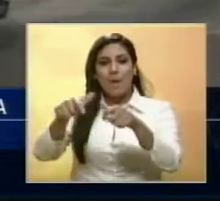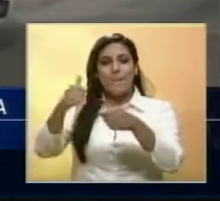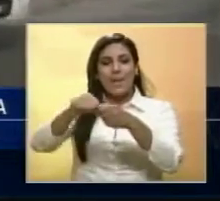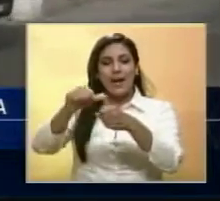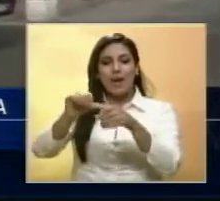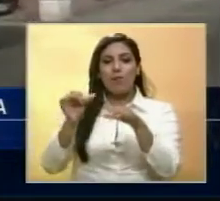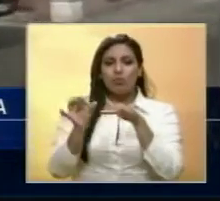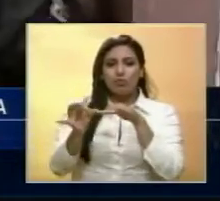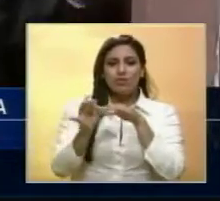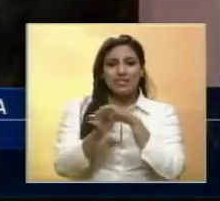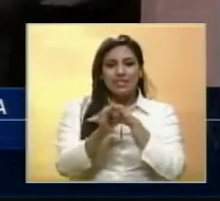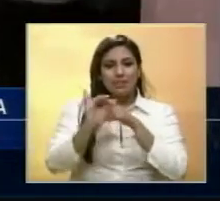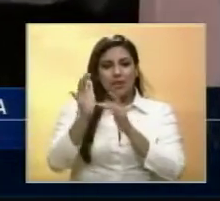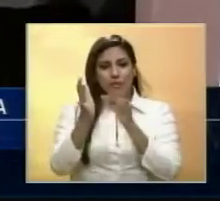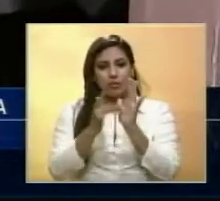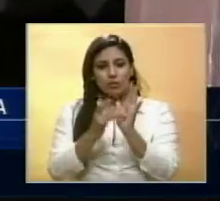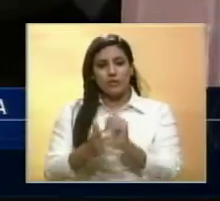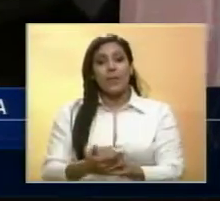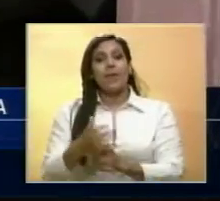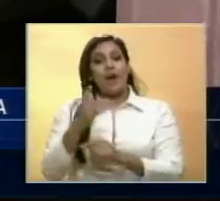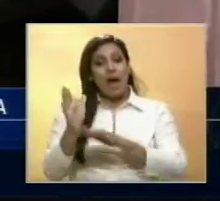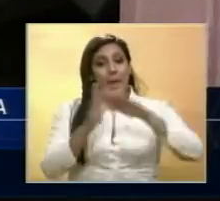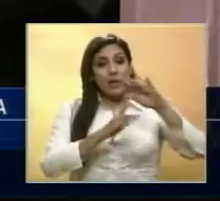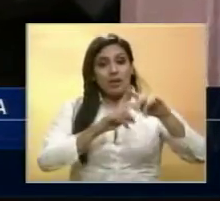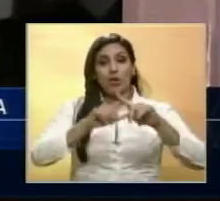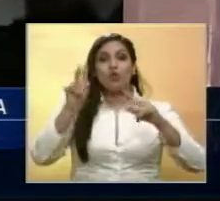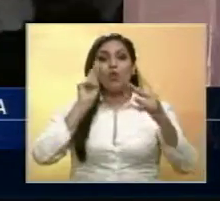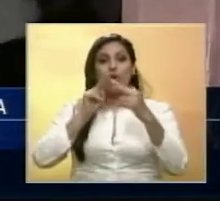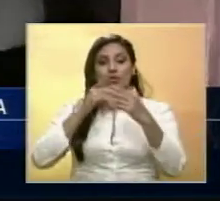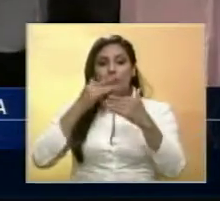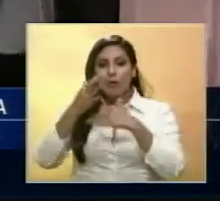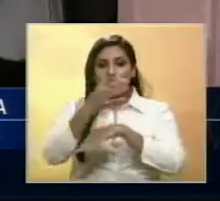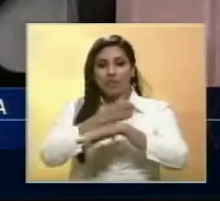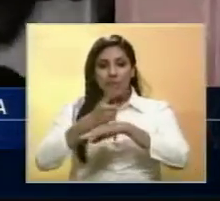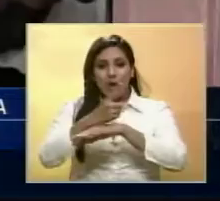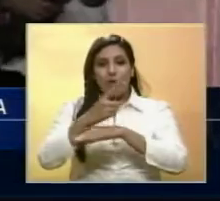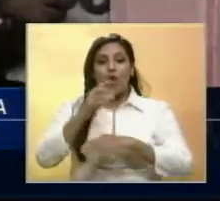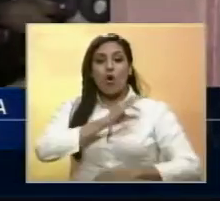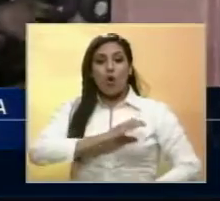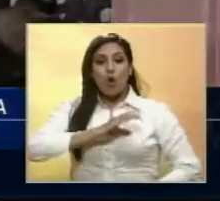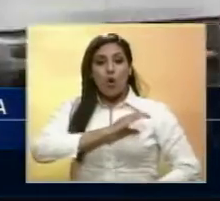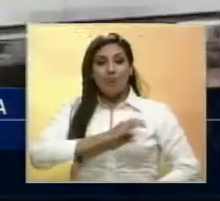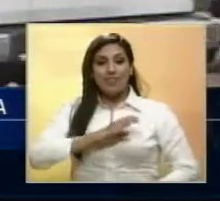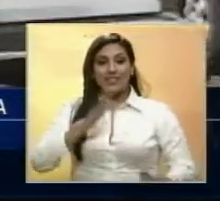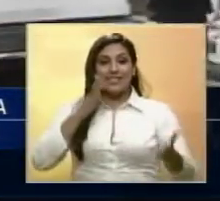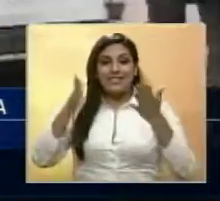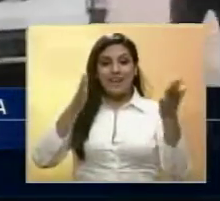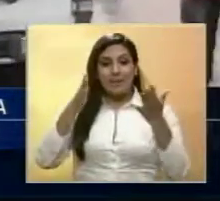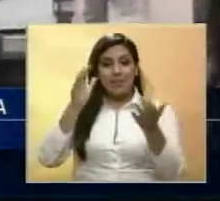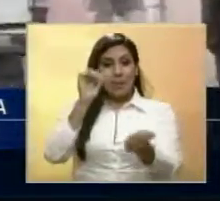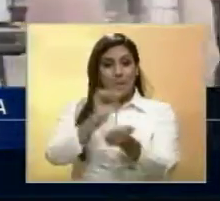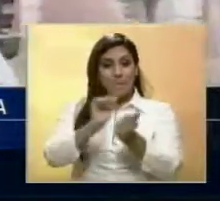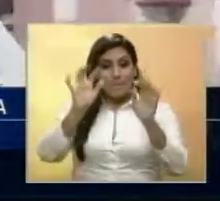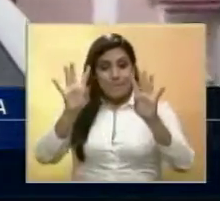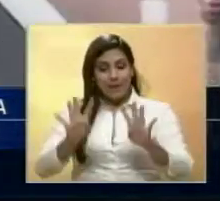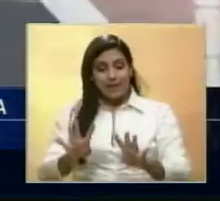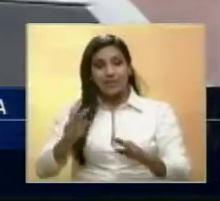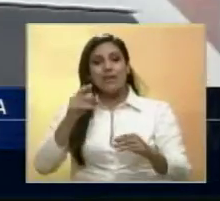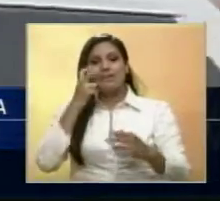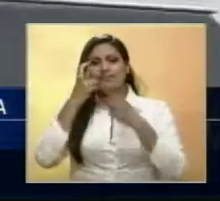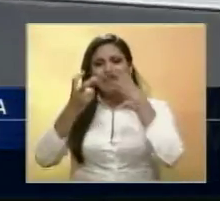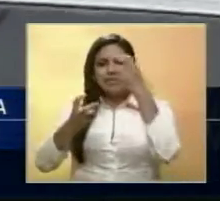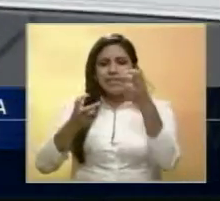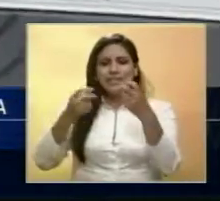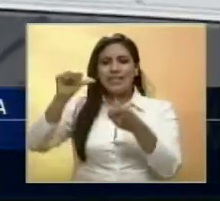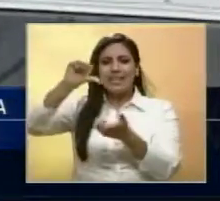específicamente en el municipio Jesús Enrique Lozada. Por otra parte, se conoció que en las próximas horas una comisión del Servicio Penitenciario estaría